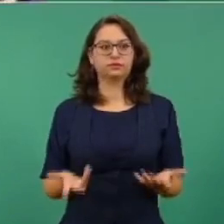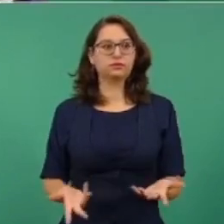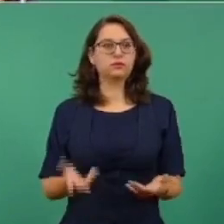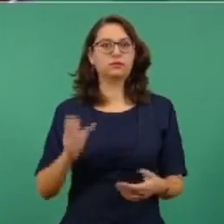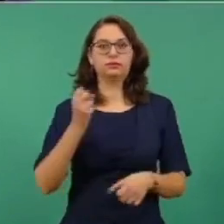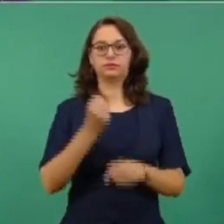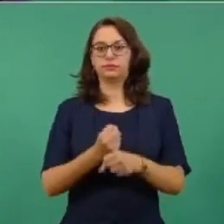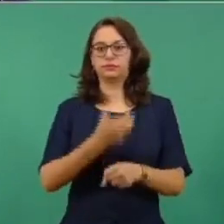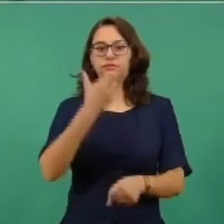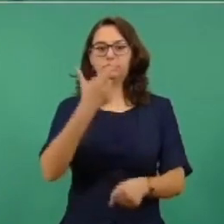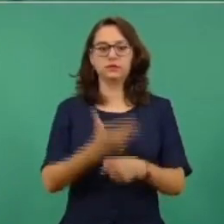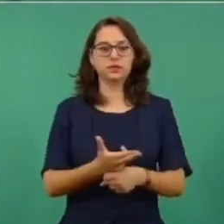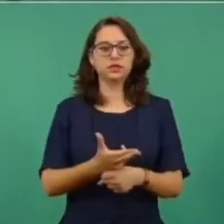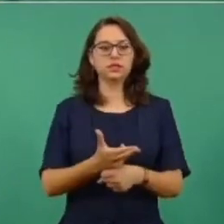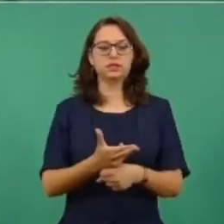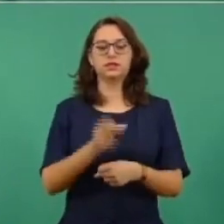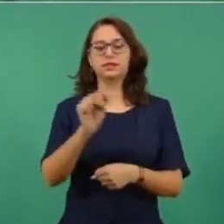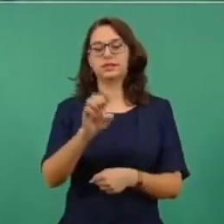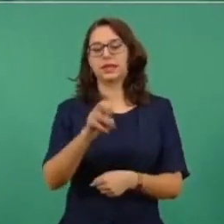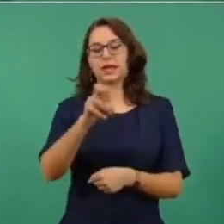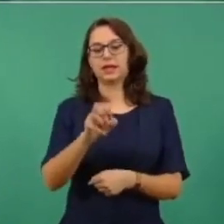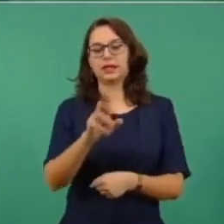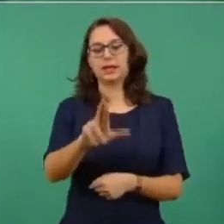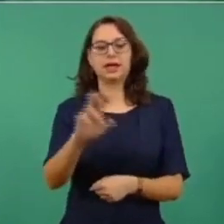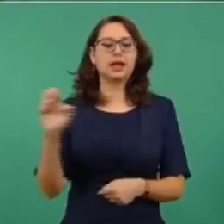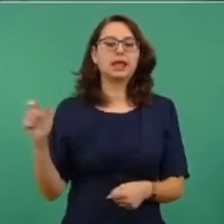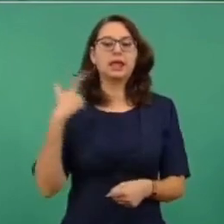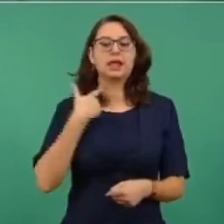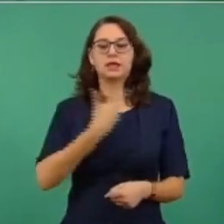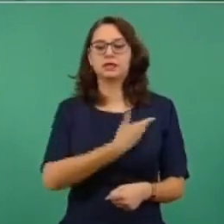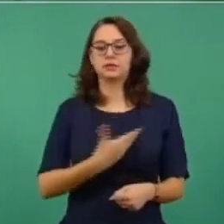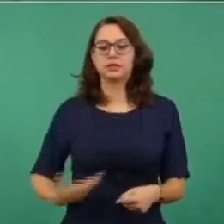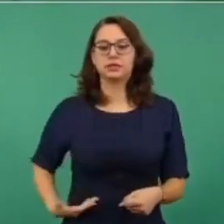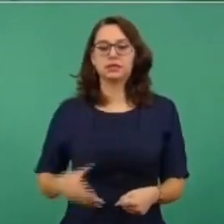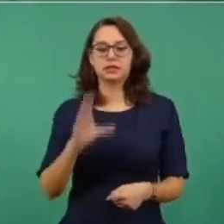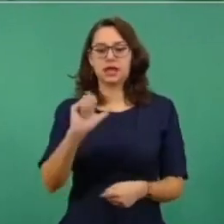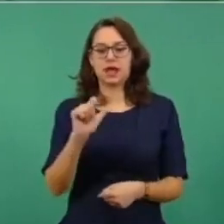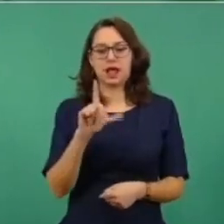secretario o secretaria de Energía, el expresidente Calderón,